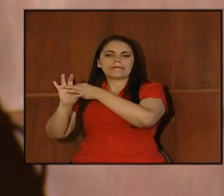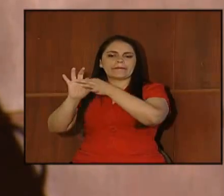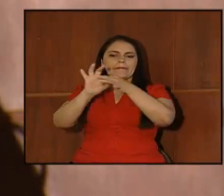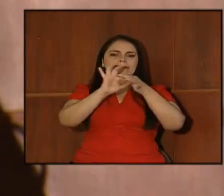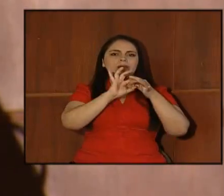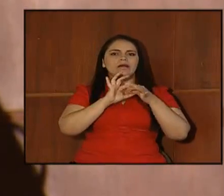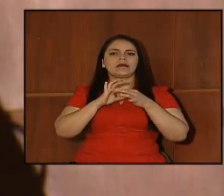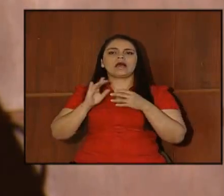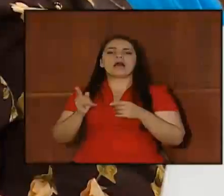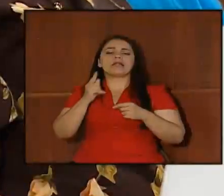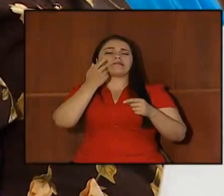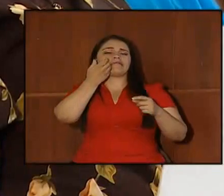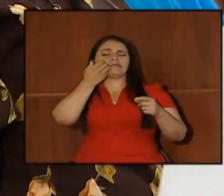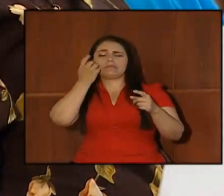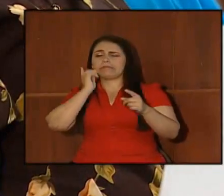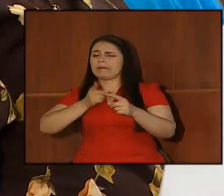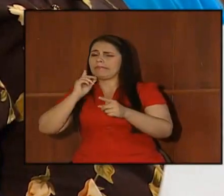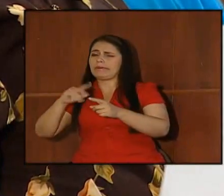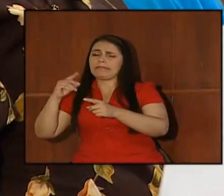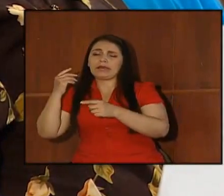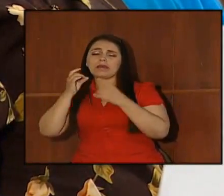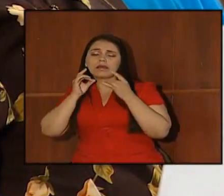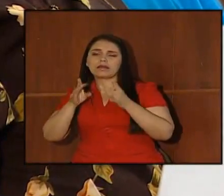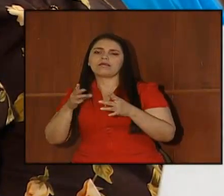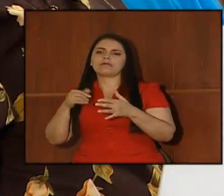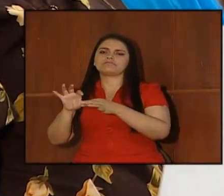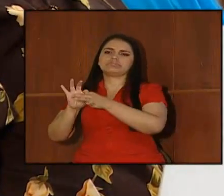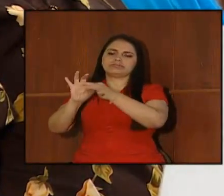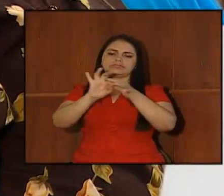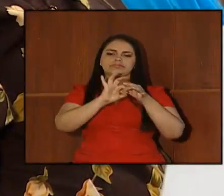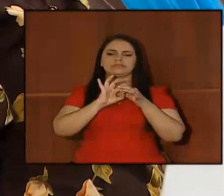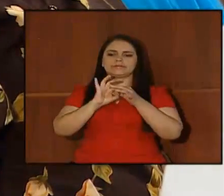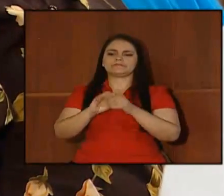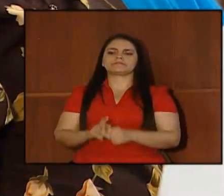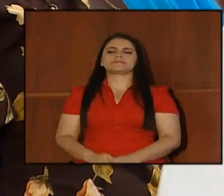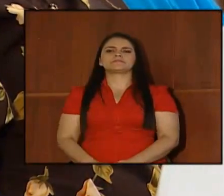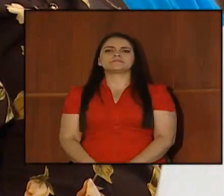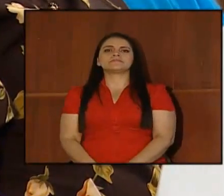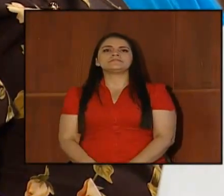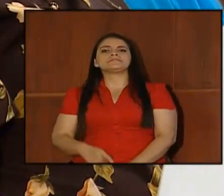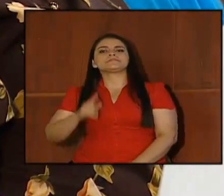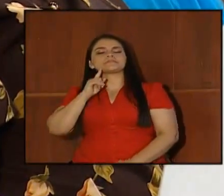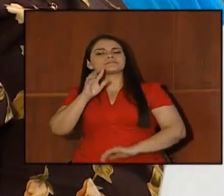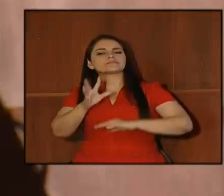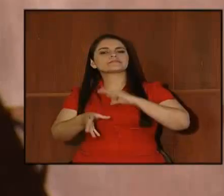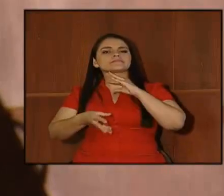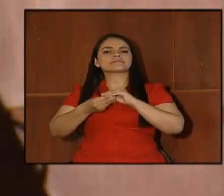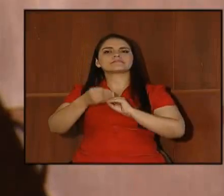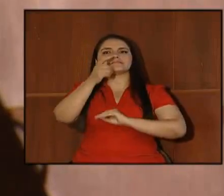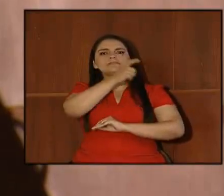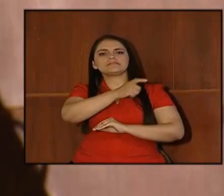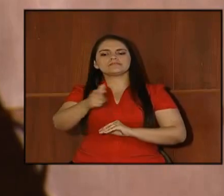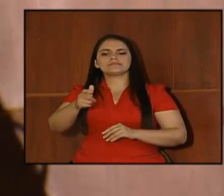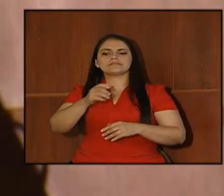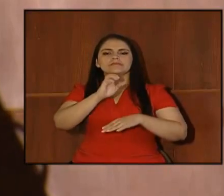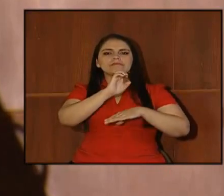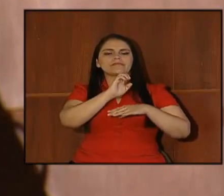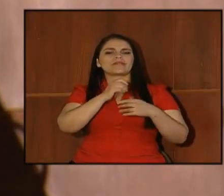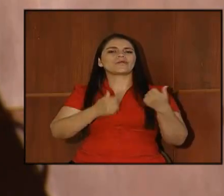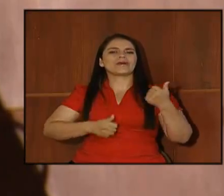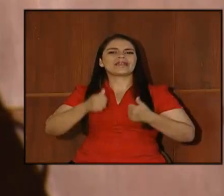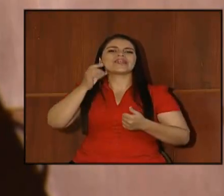en alta complejidad. Tenemos también a los centros especializados de San Vicente Fundación, que queda en Río